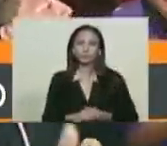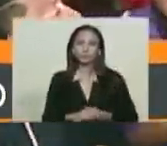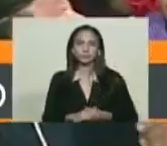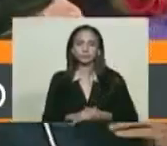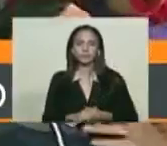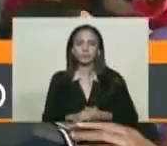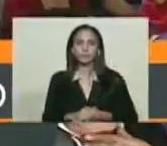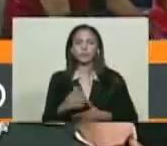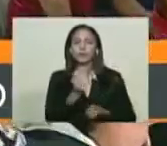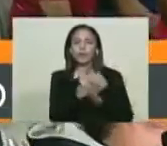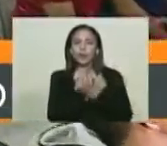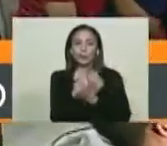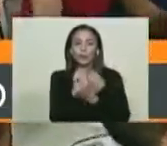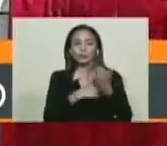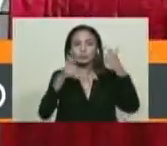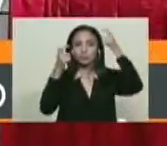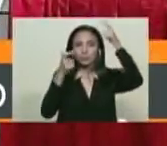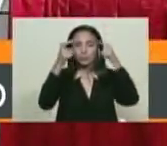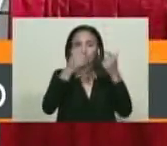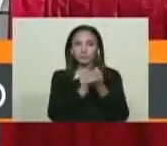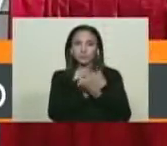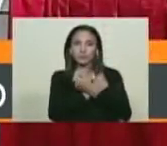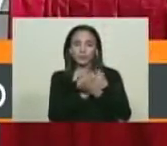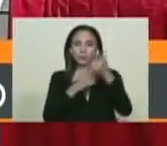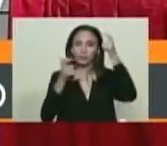con nuestro amado comandante Hugo Chávez.